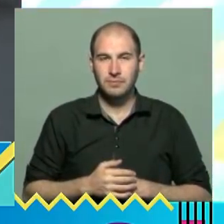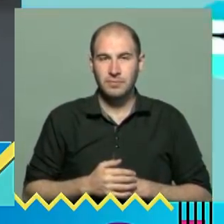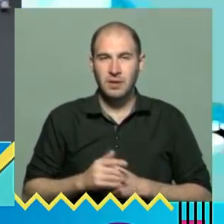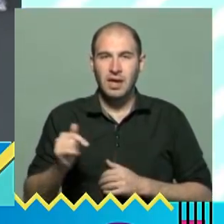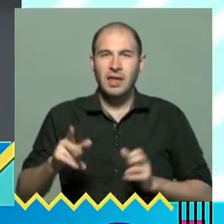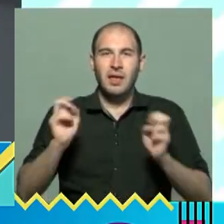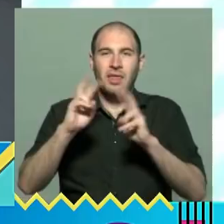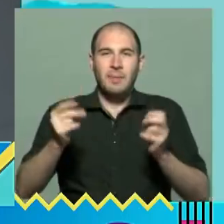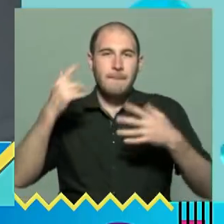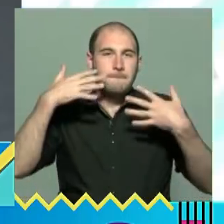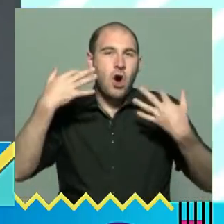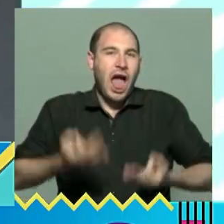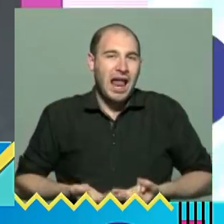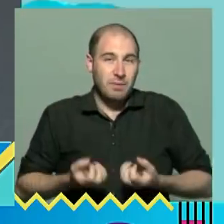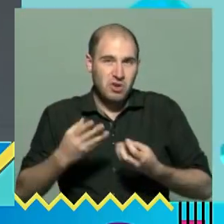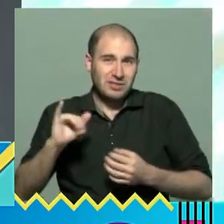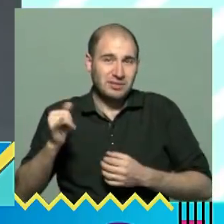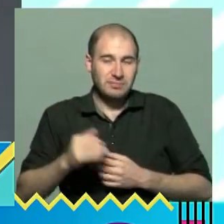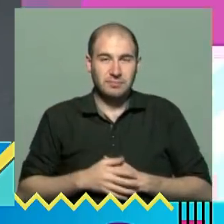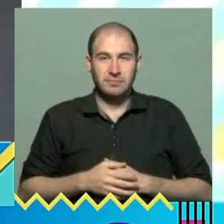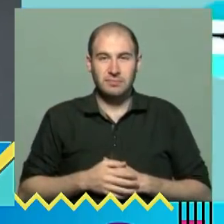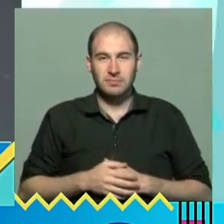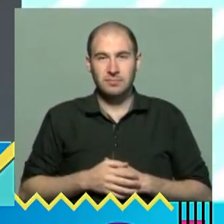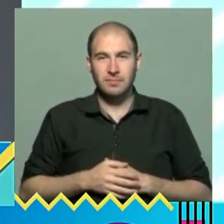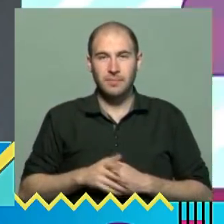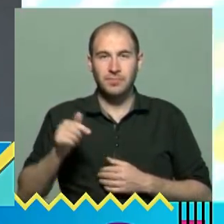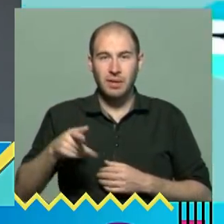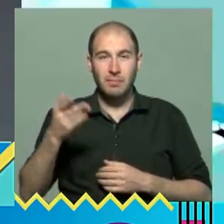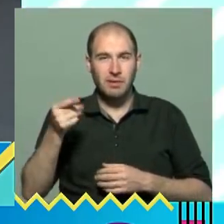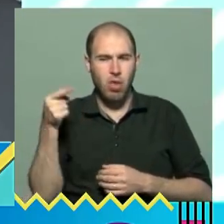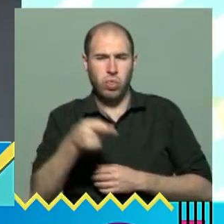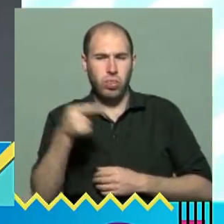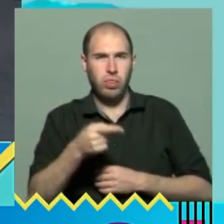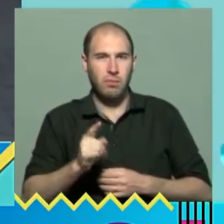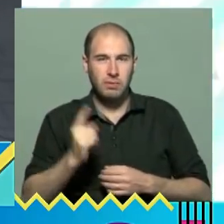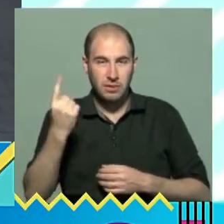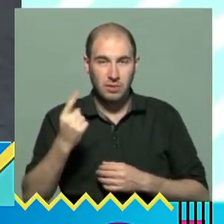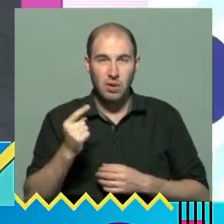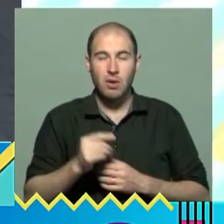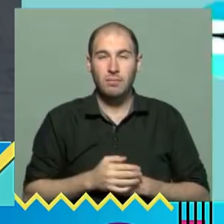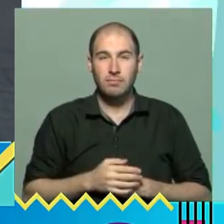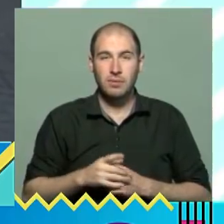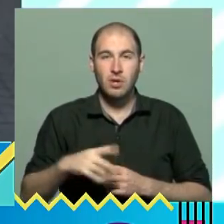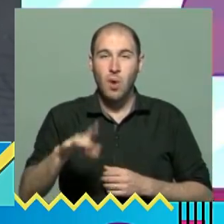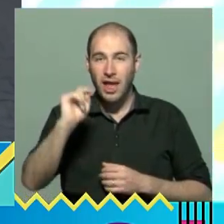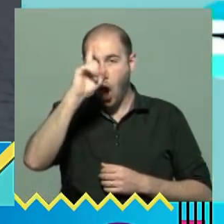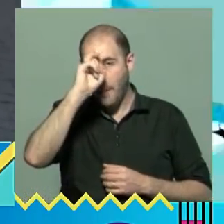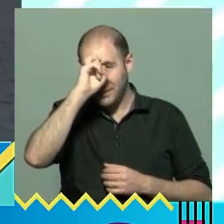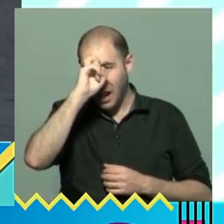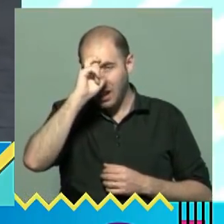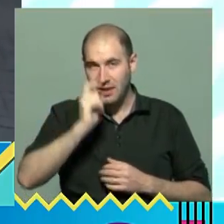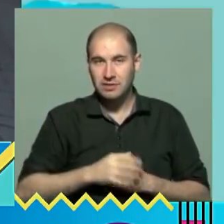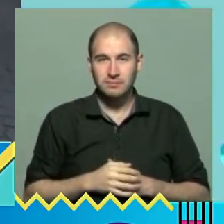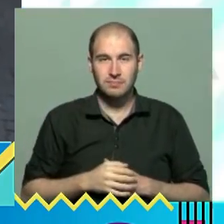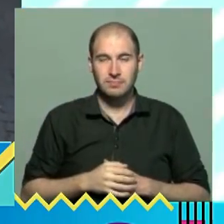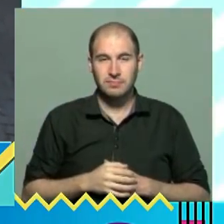sea una cuestión moralista, porque sí lo es, digamos, son los primeros en señalarte con el dedo cuando llegas a un hospital,